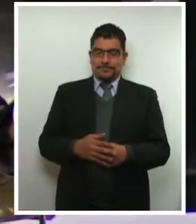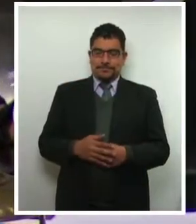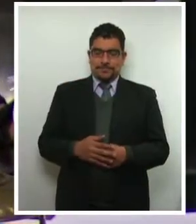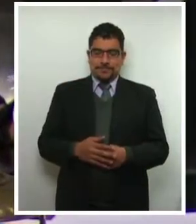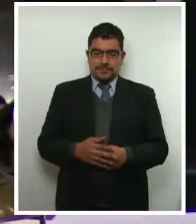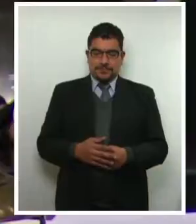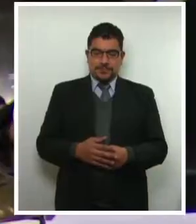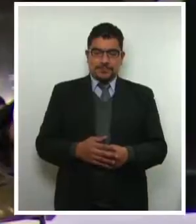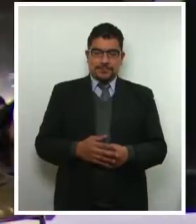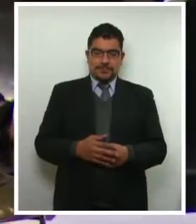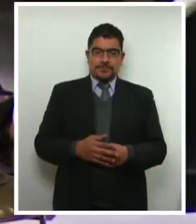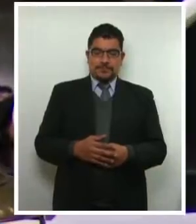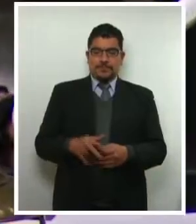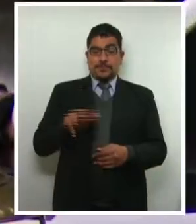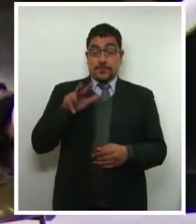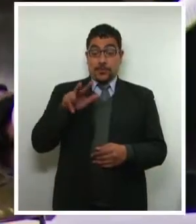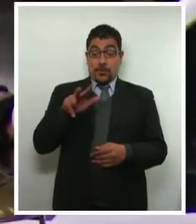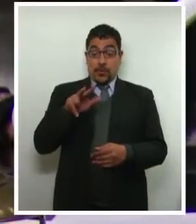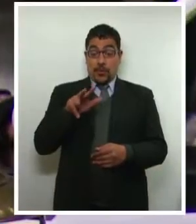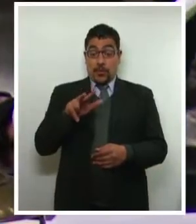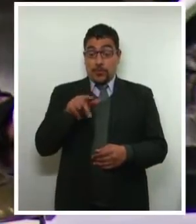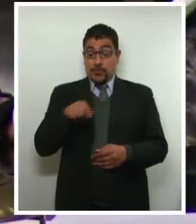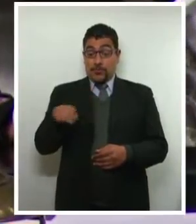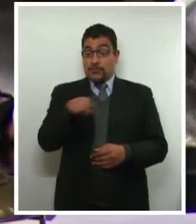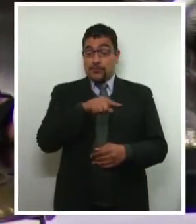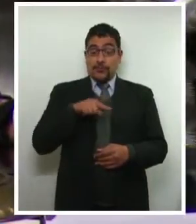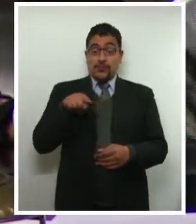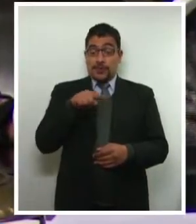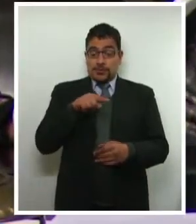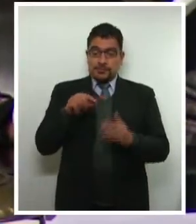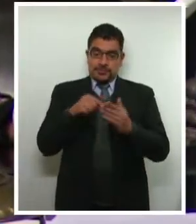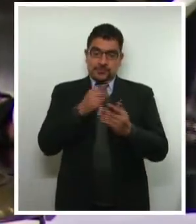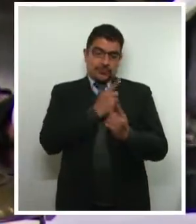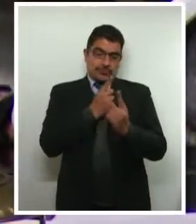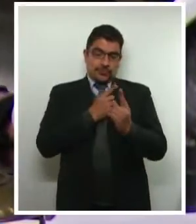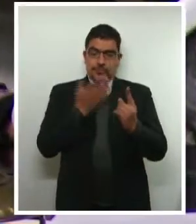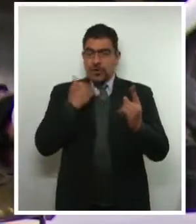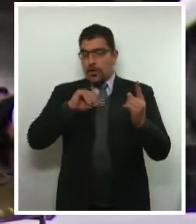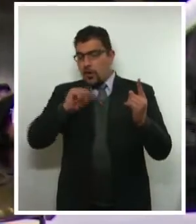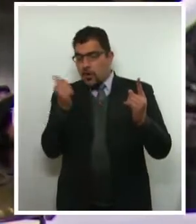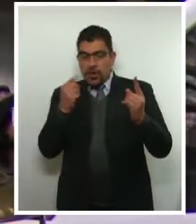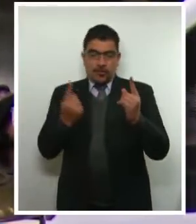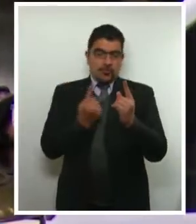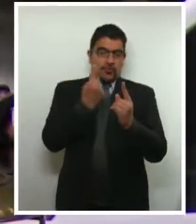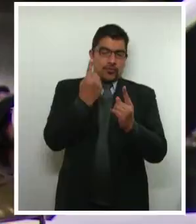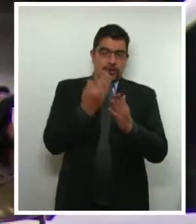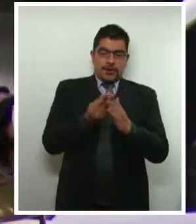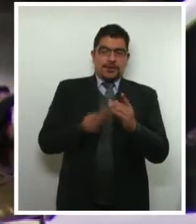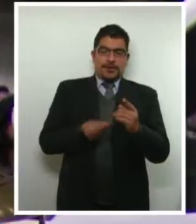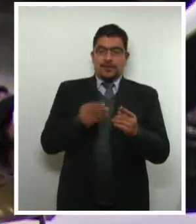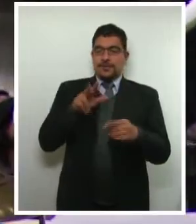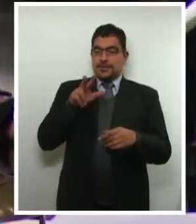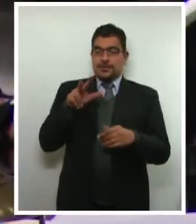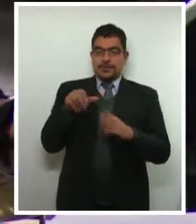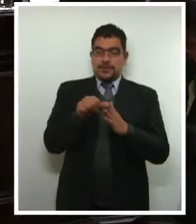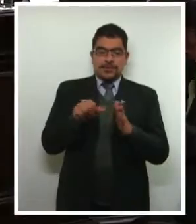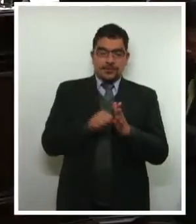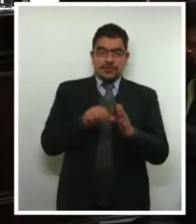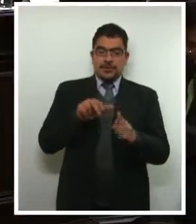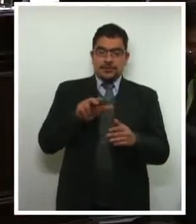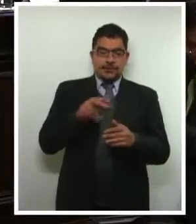18º, que está solo y que no tiene repetición con ninguna otra reserva.